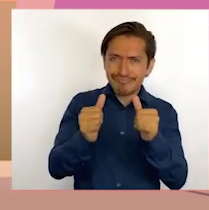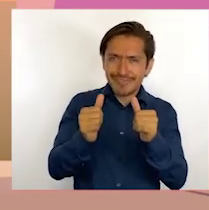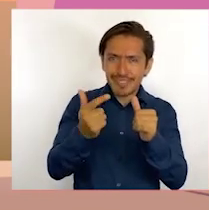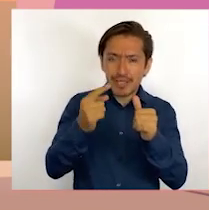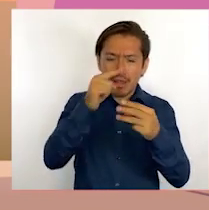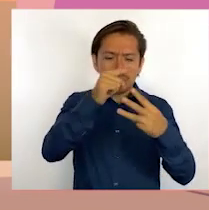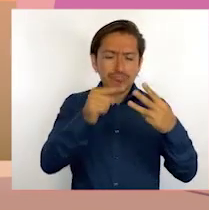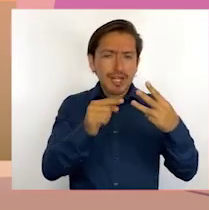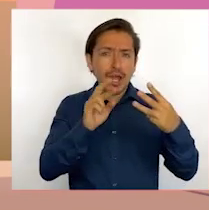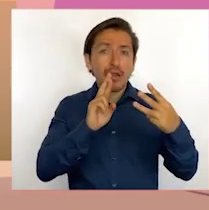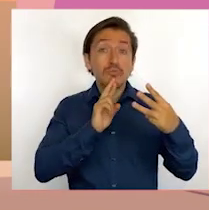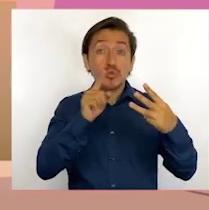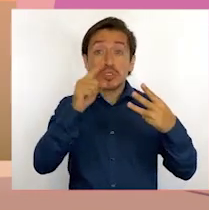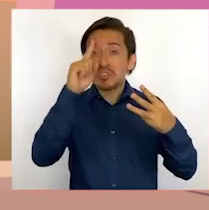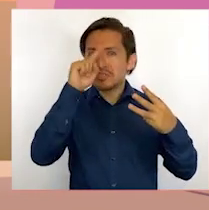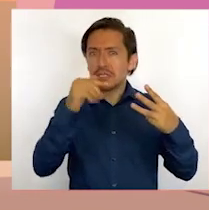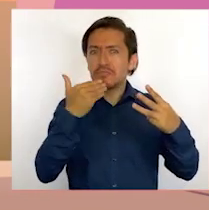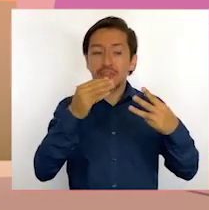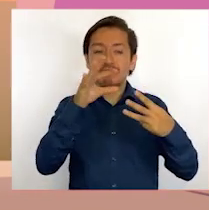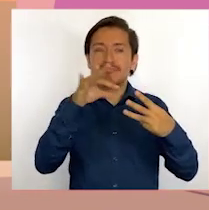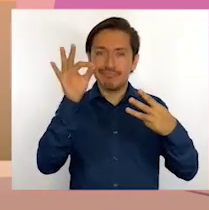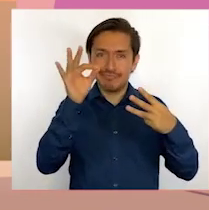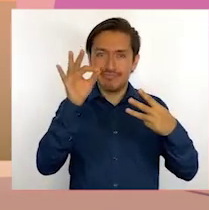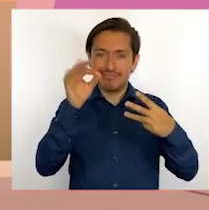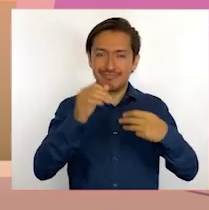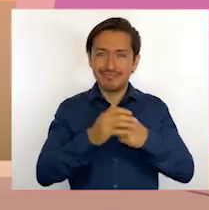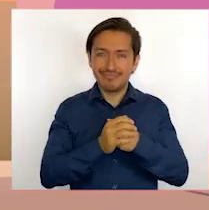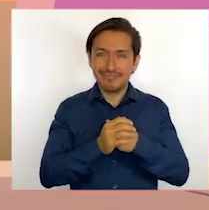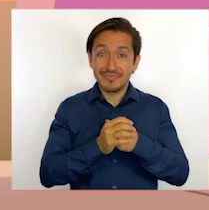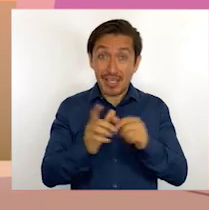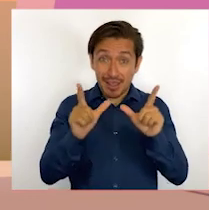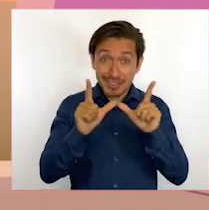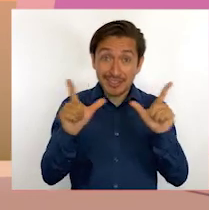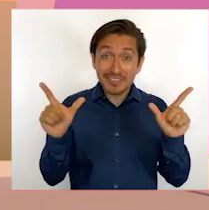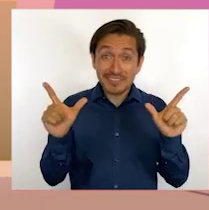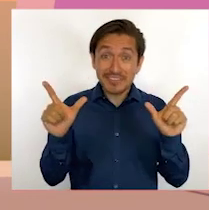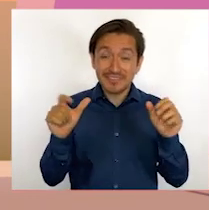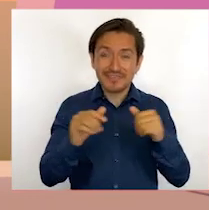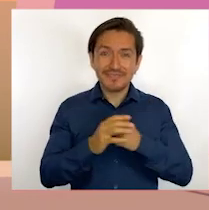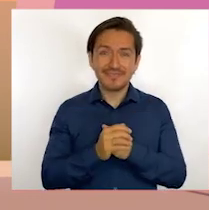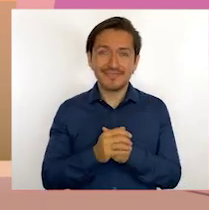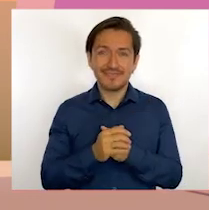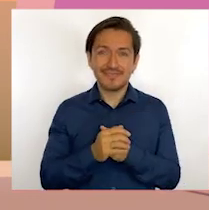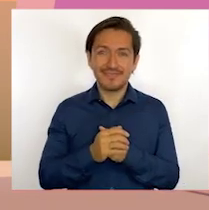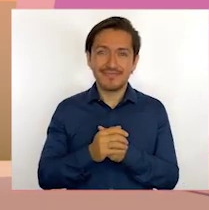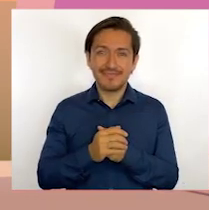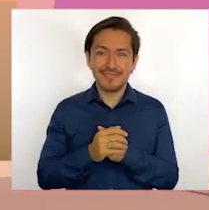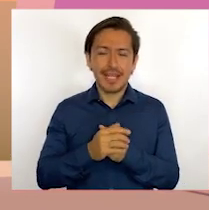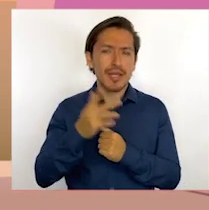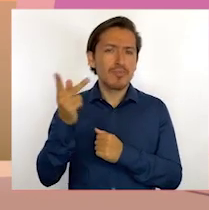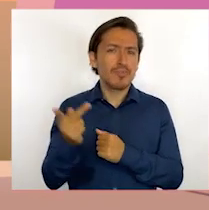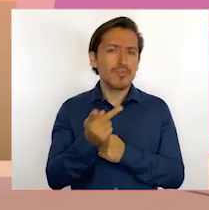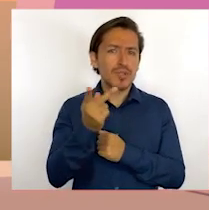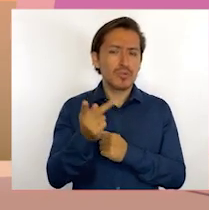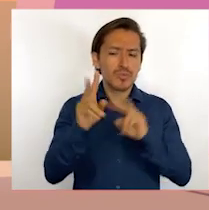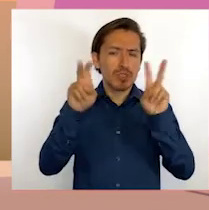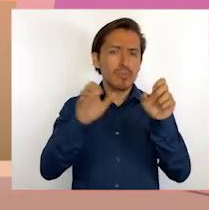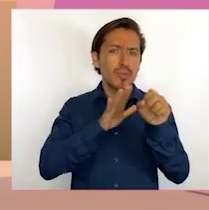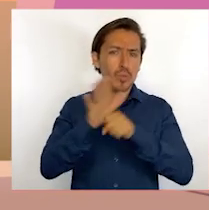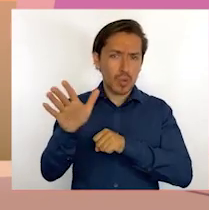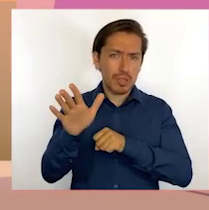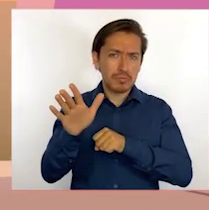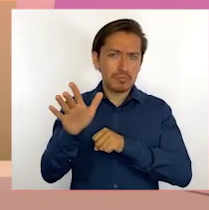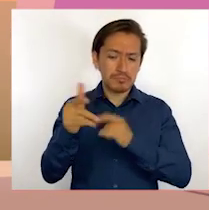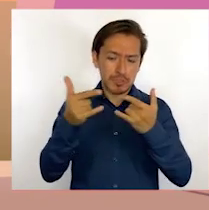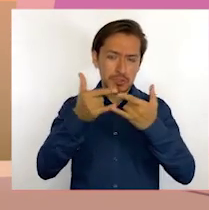la respuesta que consideren que es la correcta. ¿Están listos y listas? ¡Sí! La pregunta pertenece al eje temático